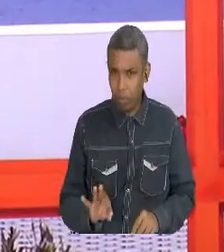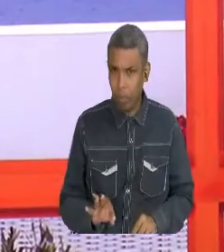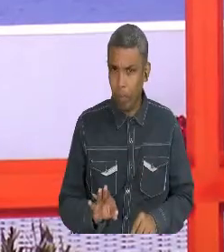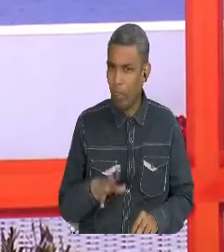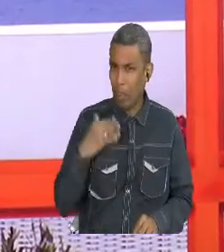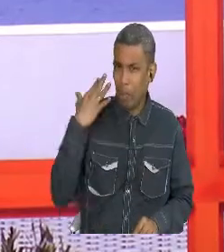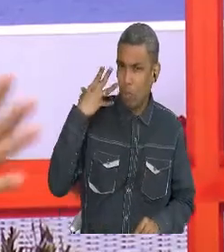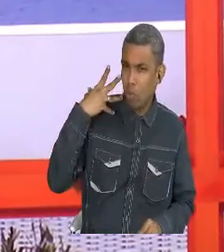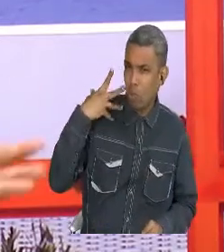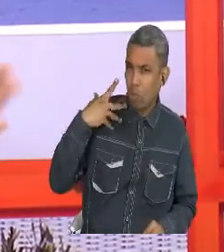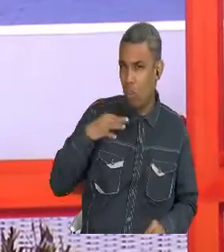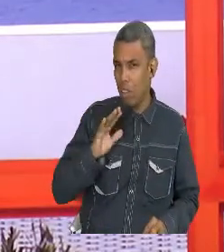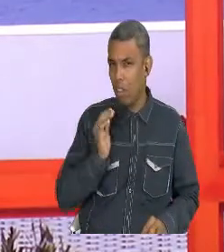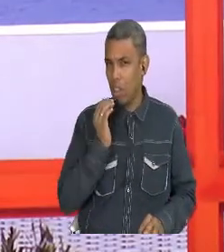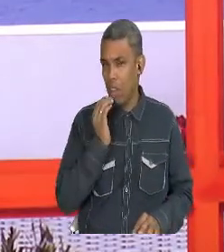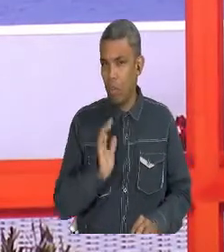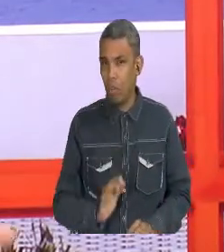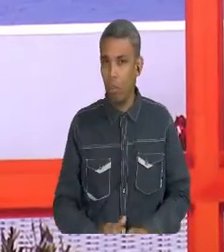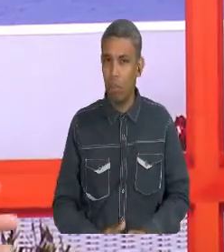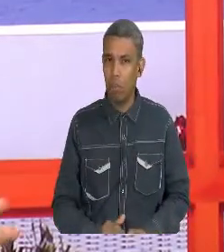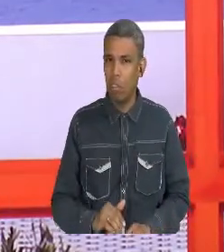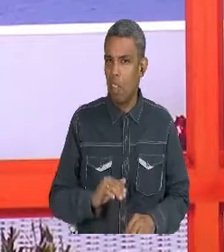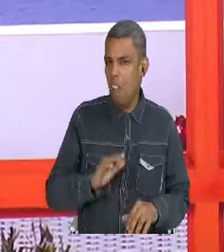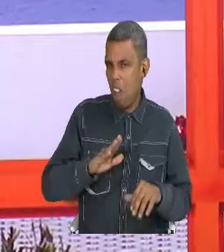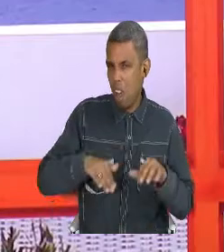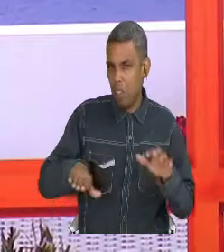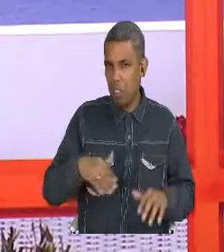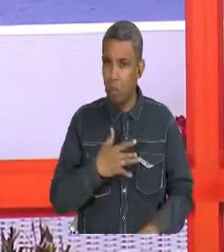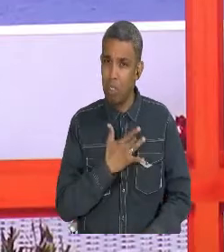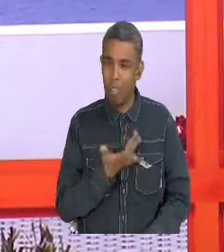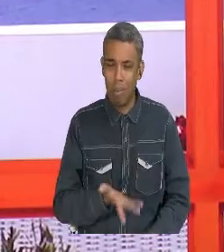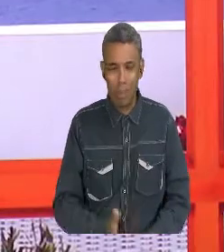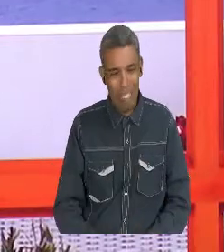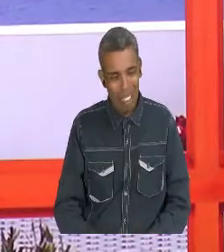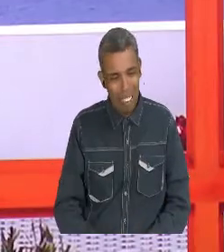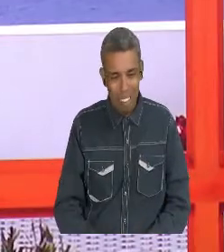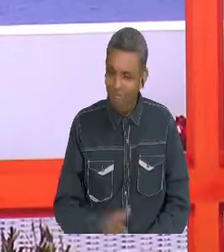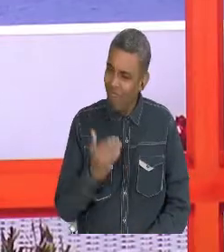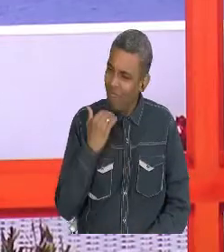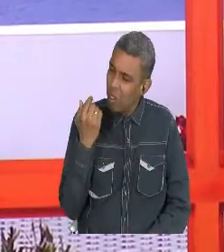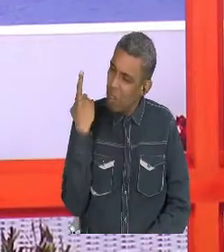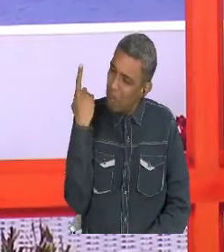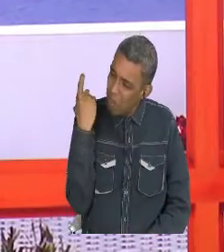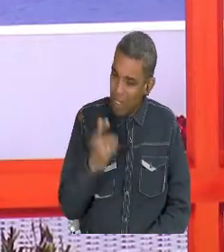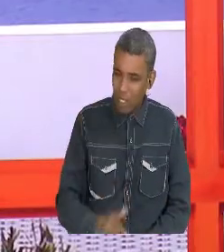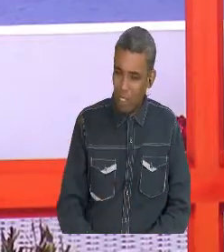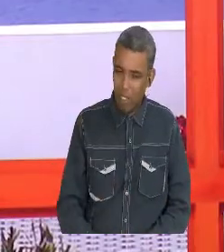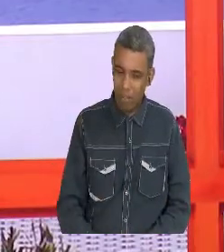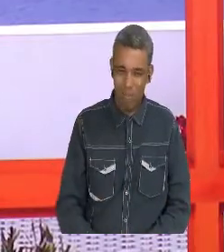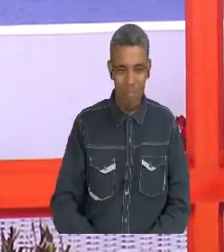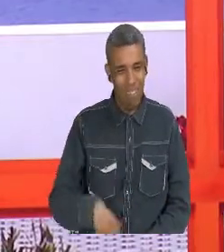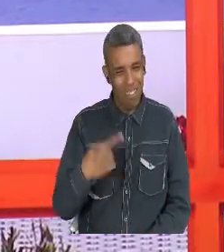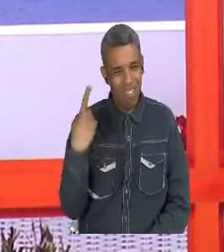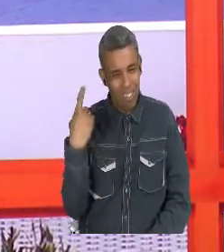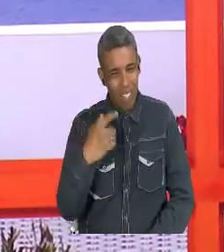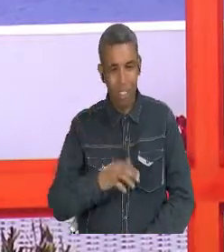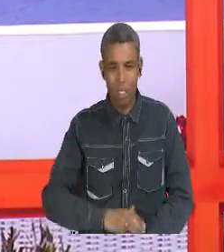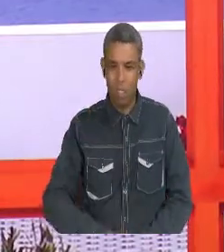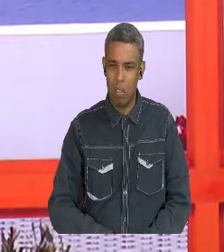no nos lo hacemos, pero nos estamos sintiendo como que no estamos conformes con nosotros mismos o no sentimos o reconocemos qué cosas buenas